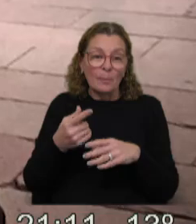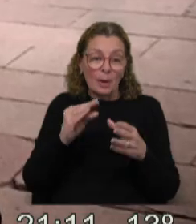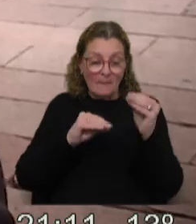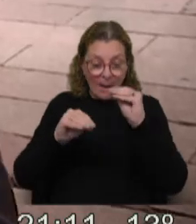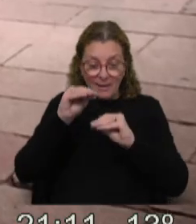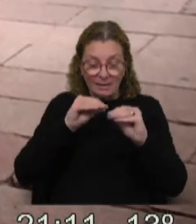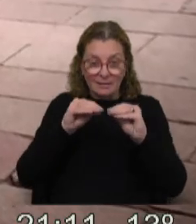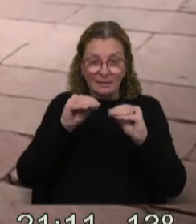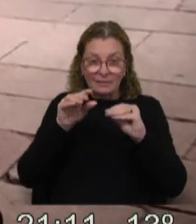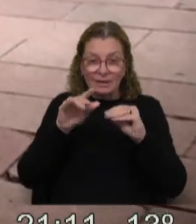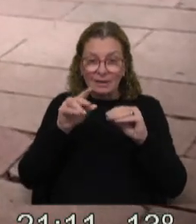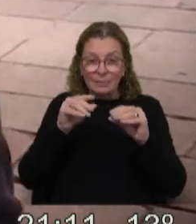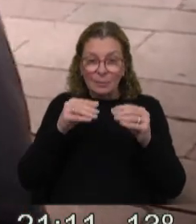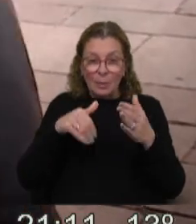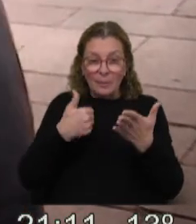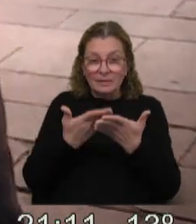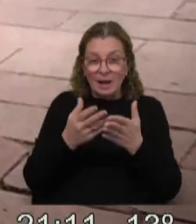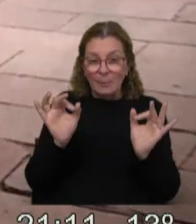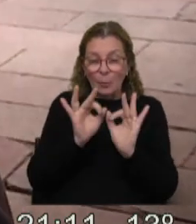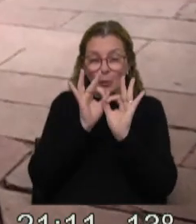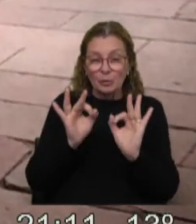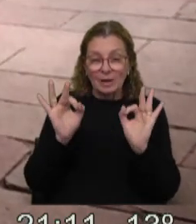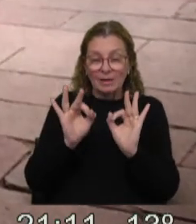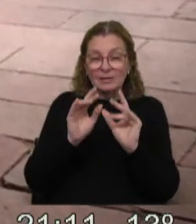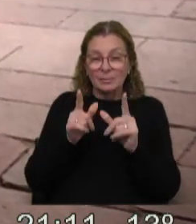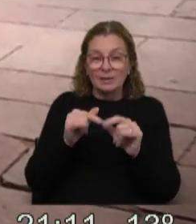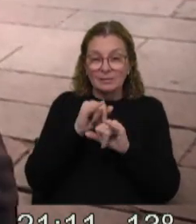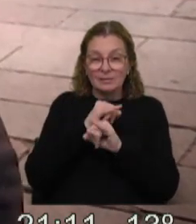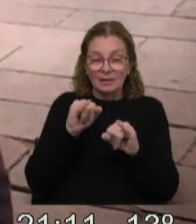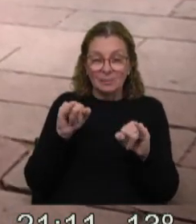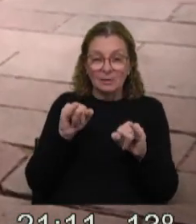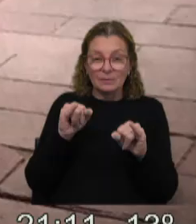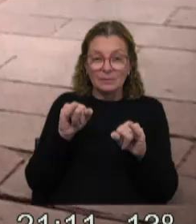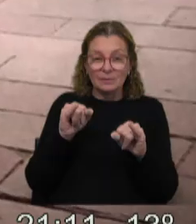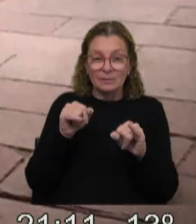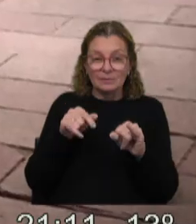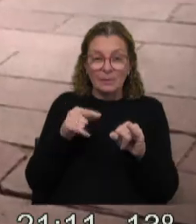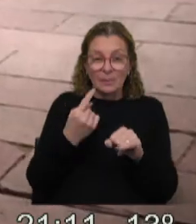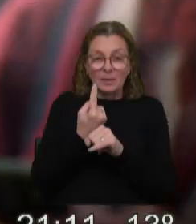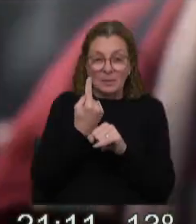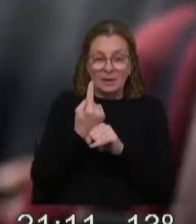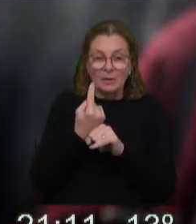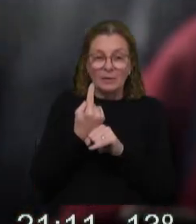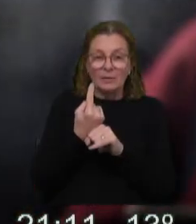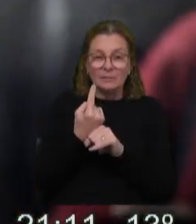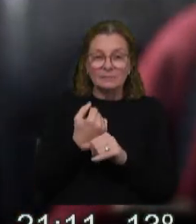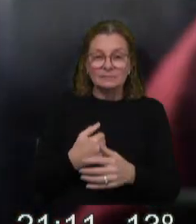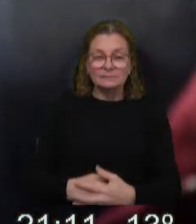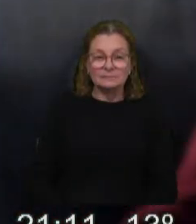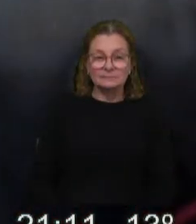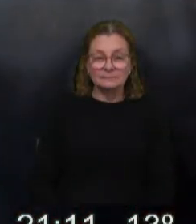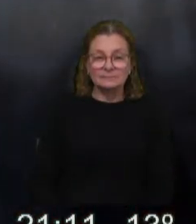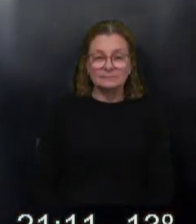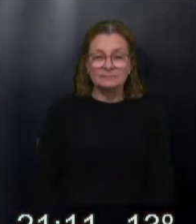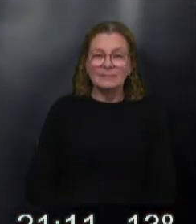interactivo donde la gente podía mandar otras canciones. Y bueno, terminó esa primera etapa en un libro. Vamos